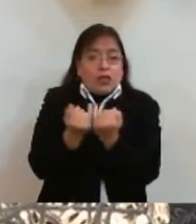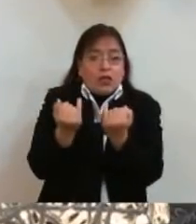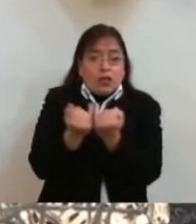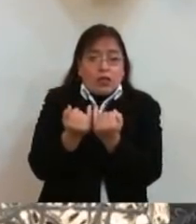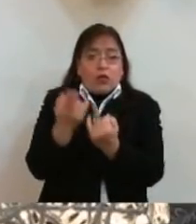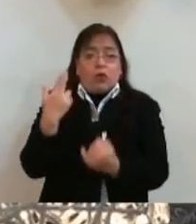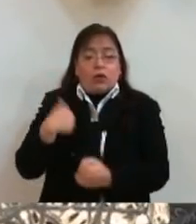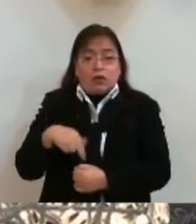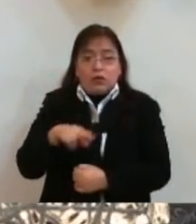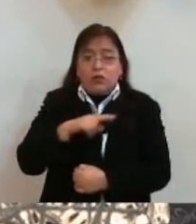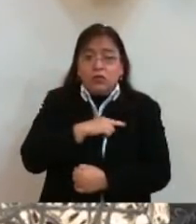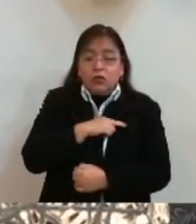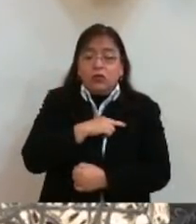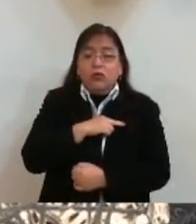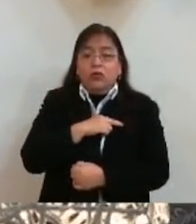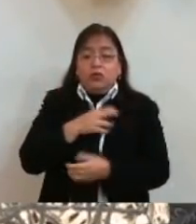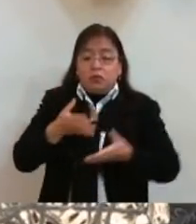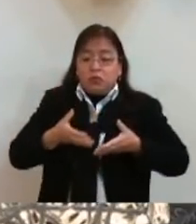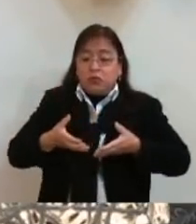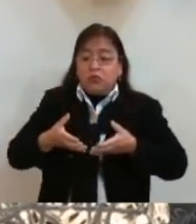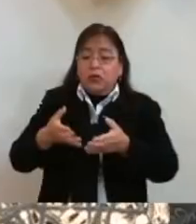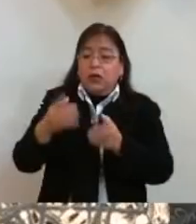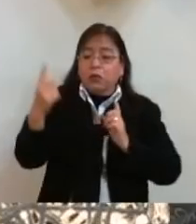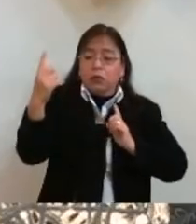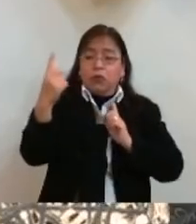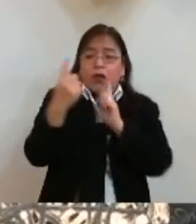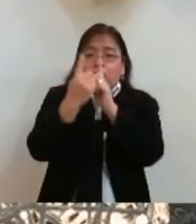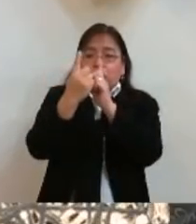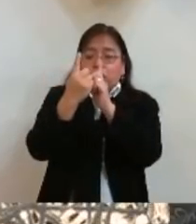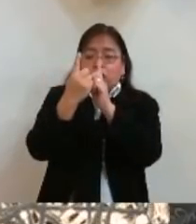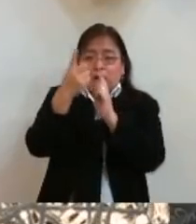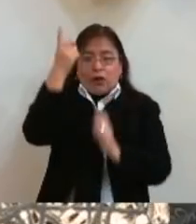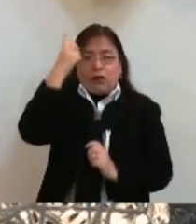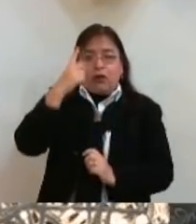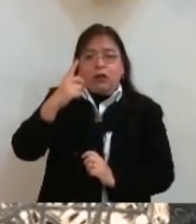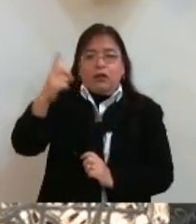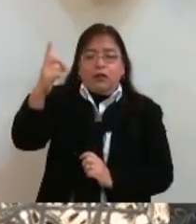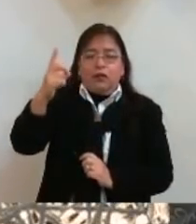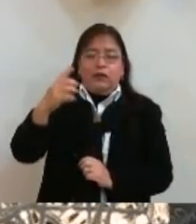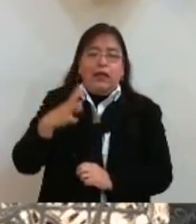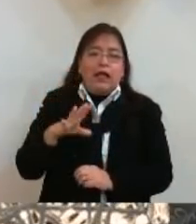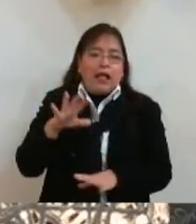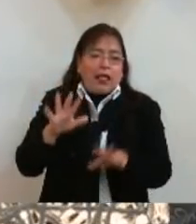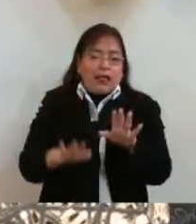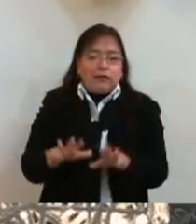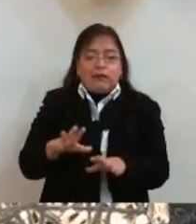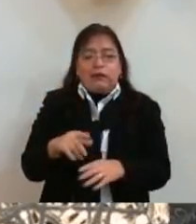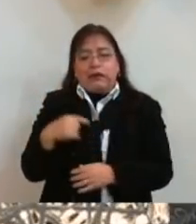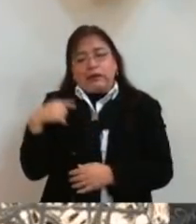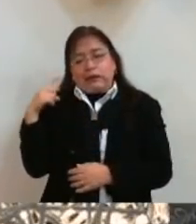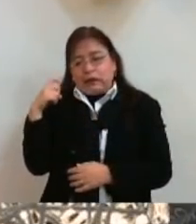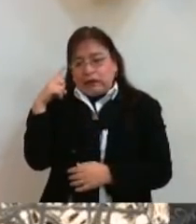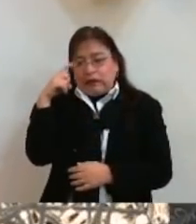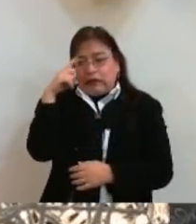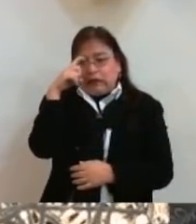menos transitados y a veces los más difíciles.